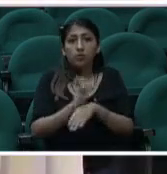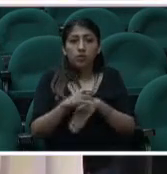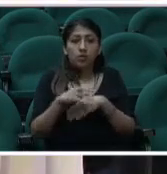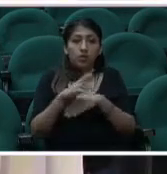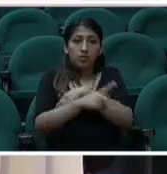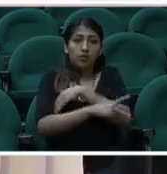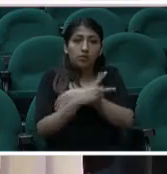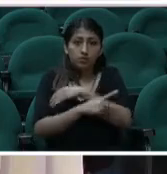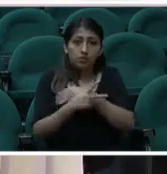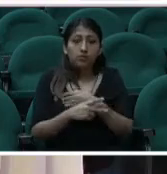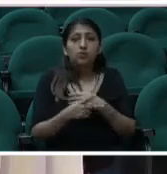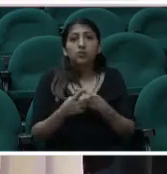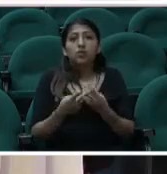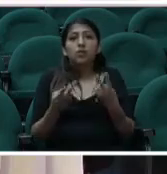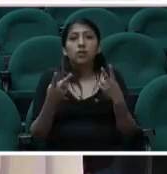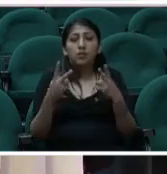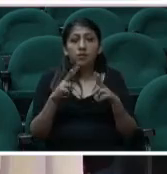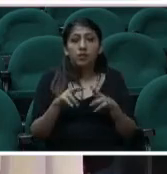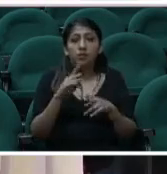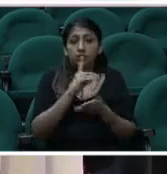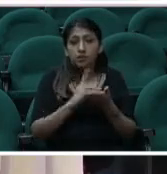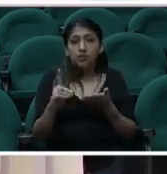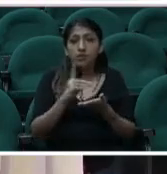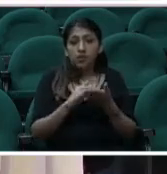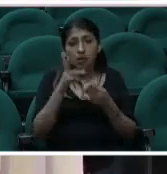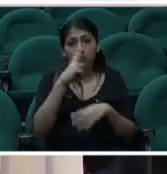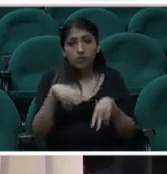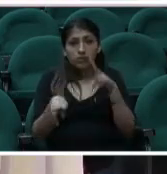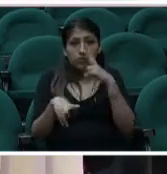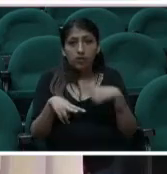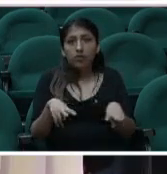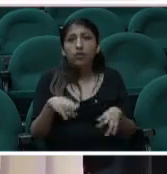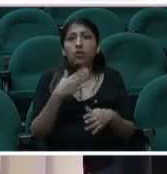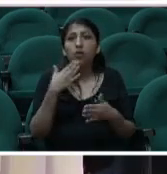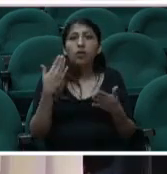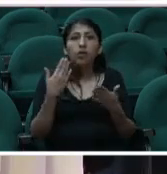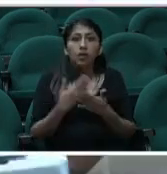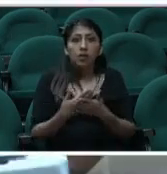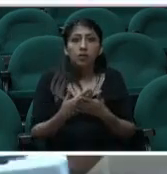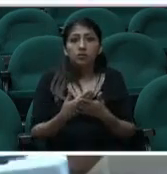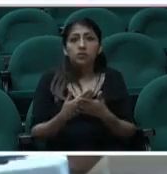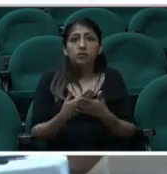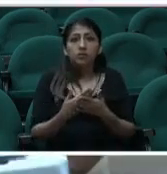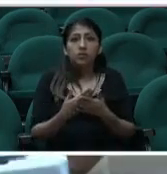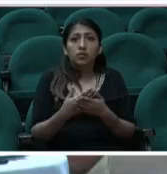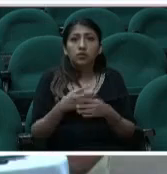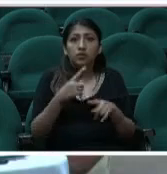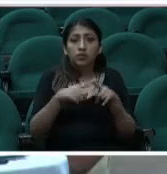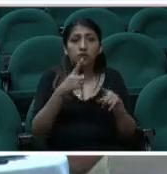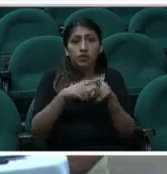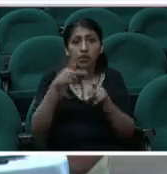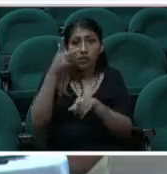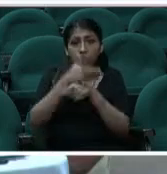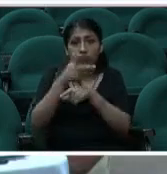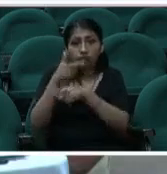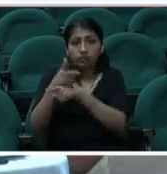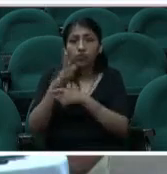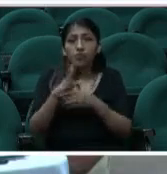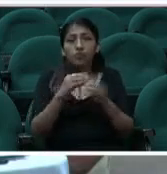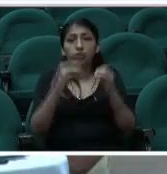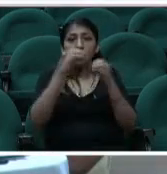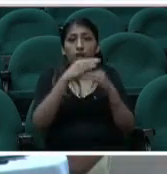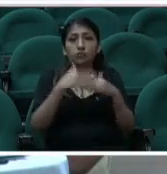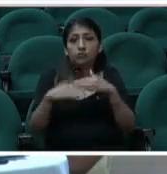pastaza y por supuesto a semanario 'el observador' agradecer a quienes a los medios digitales que están retransmitiendo